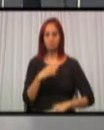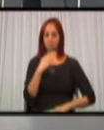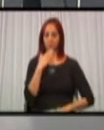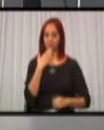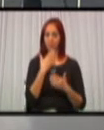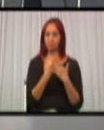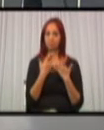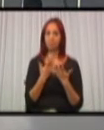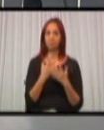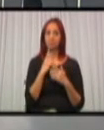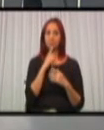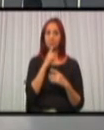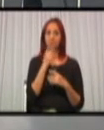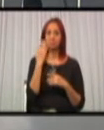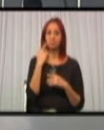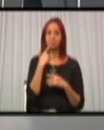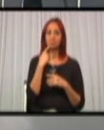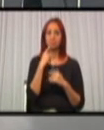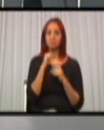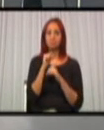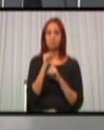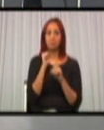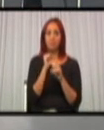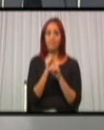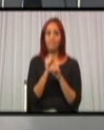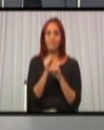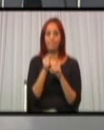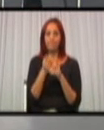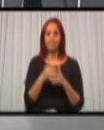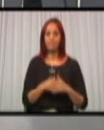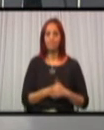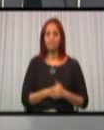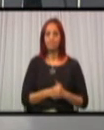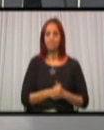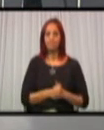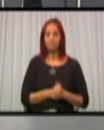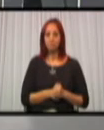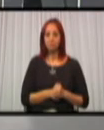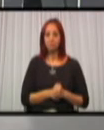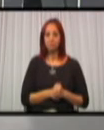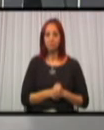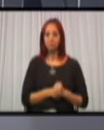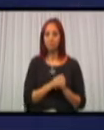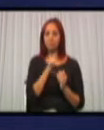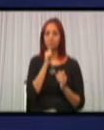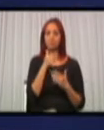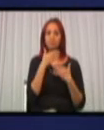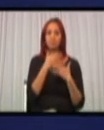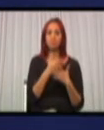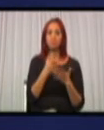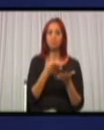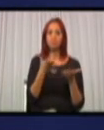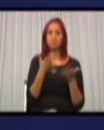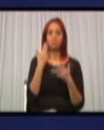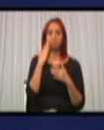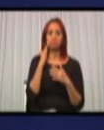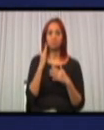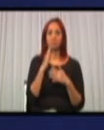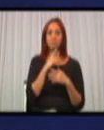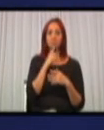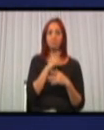Bien apuntaba con el asunto de no ofrecer lo que no sabemos